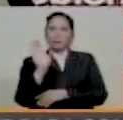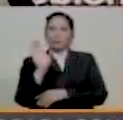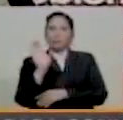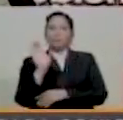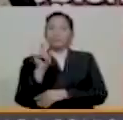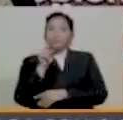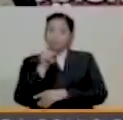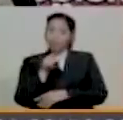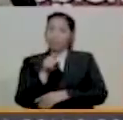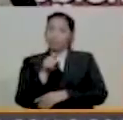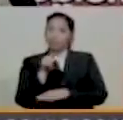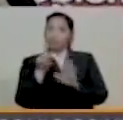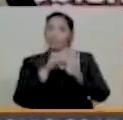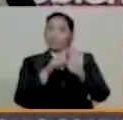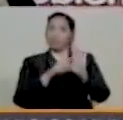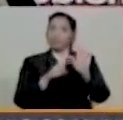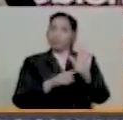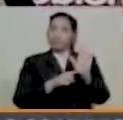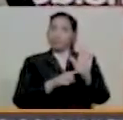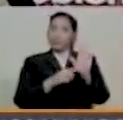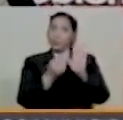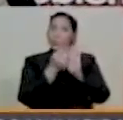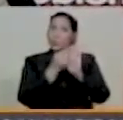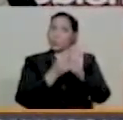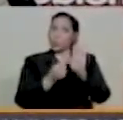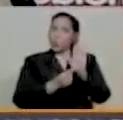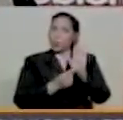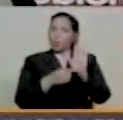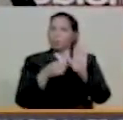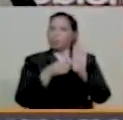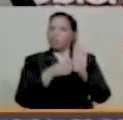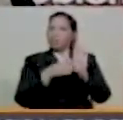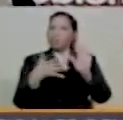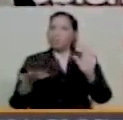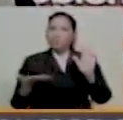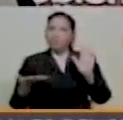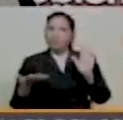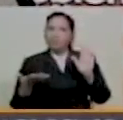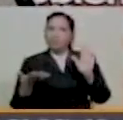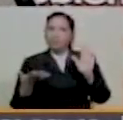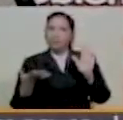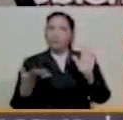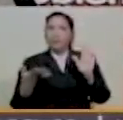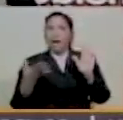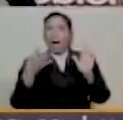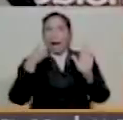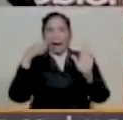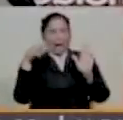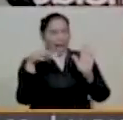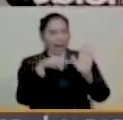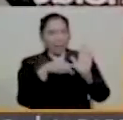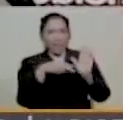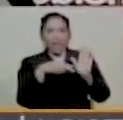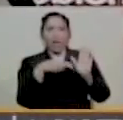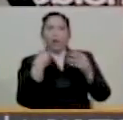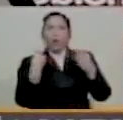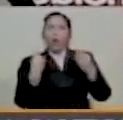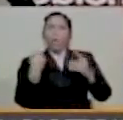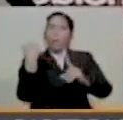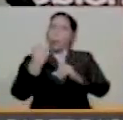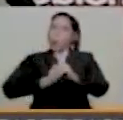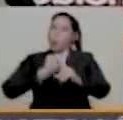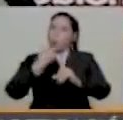indicador, es una nota, pero es una nota que refleja la lucha y la batalla de